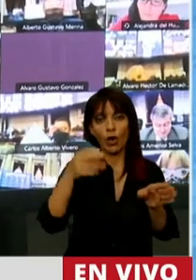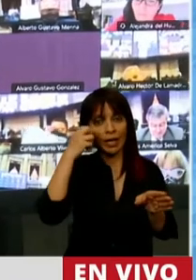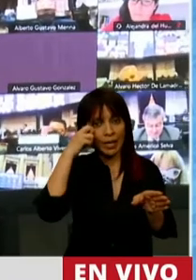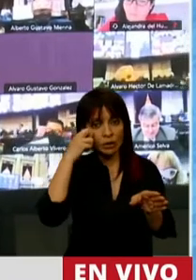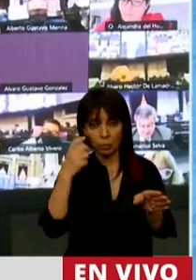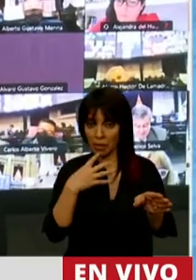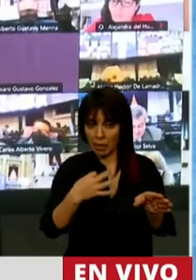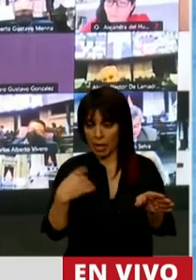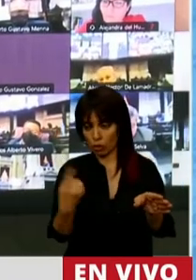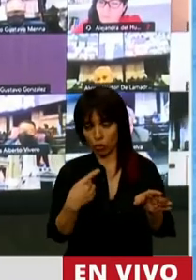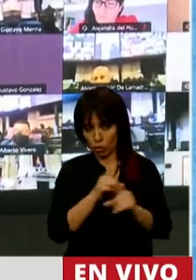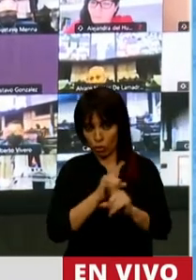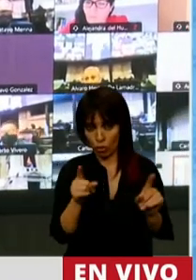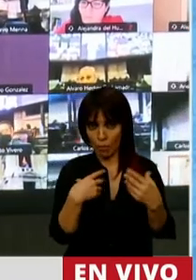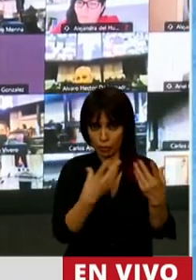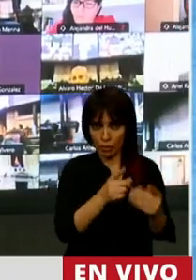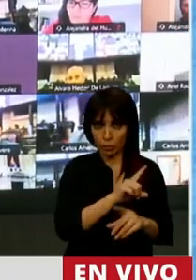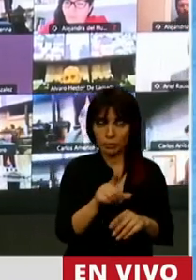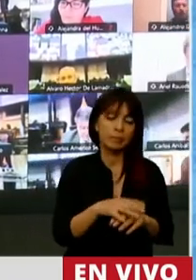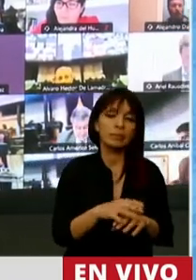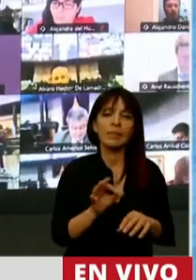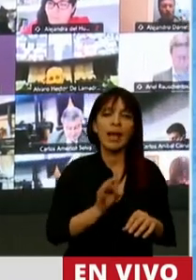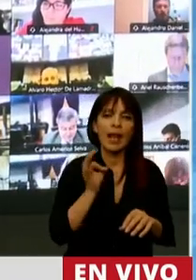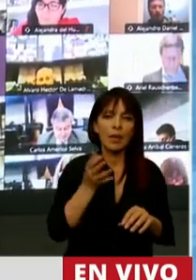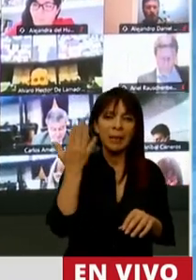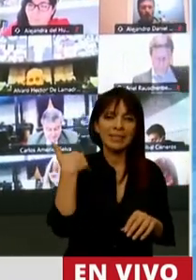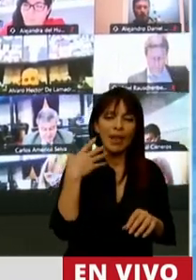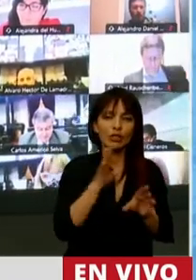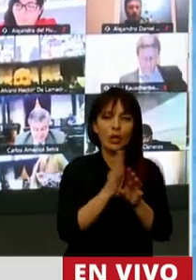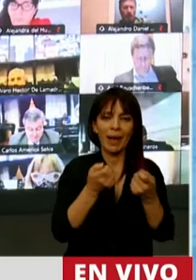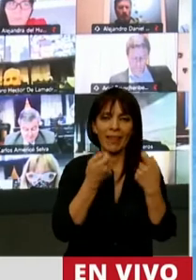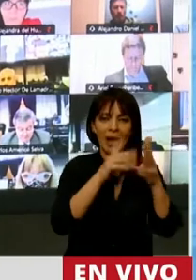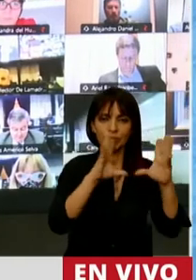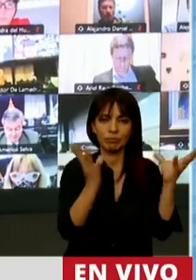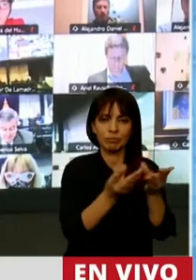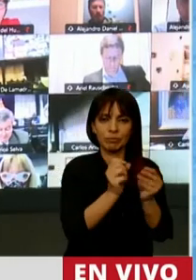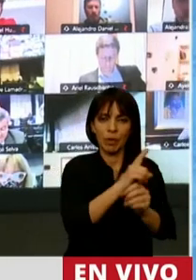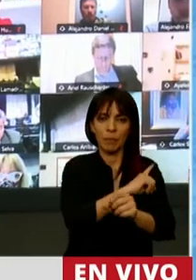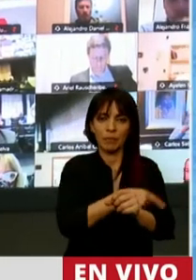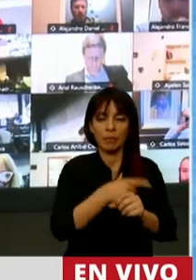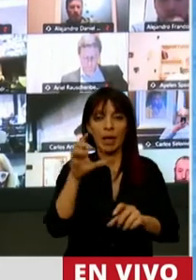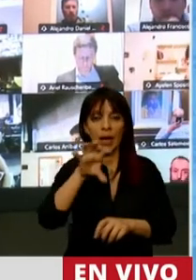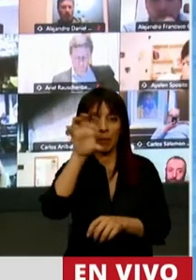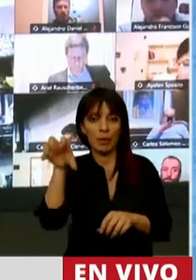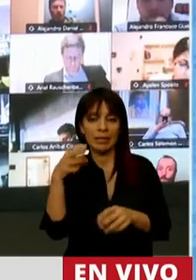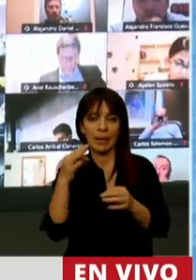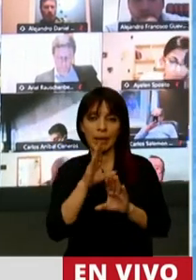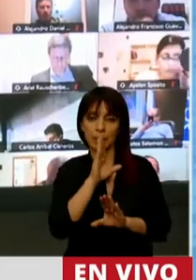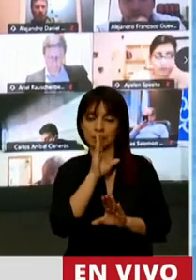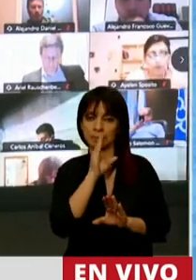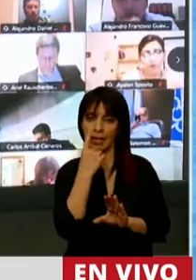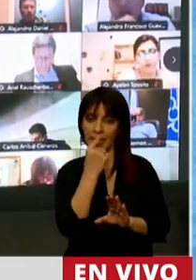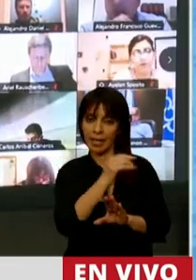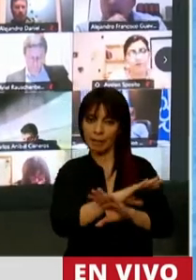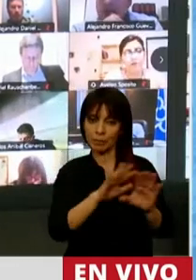porque nosotros no acompañamos, esa concentración de poderes, las provincias debieron resignar los reclamos que tenían contra el Estado Nacional por